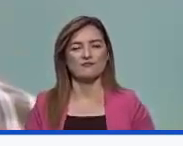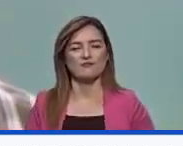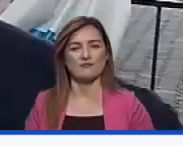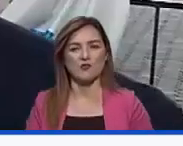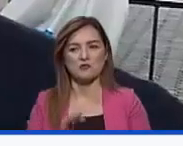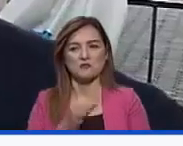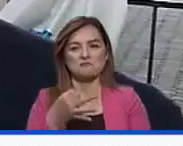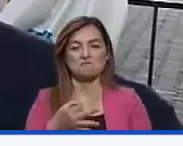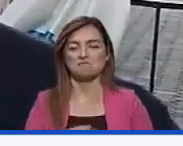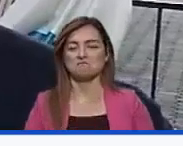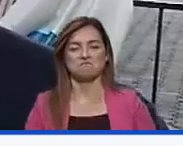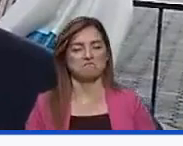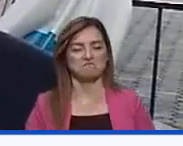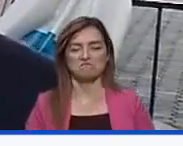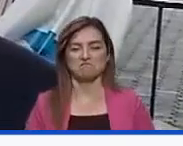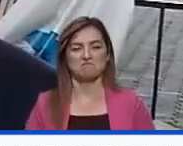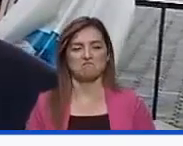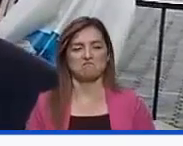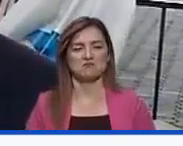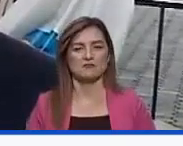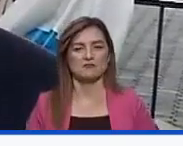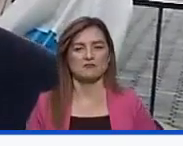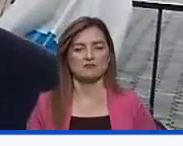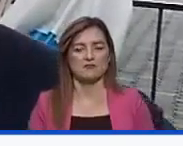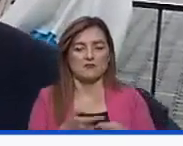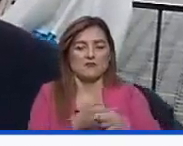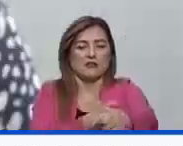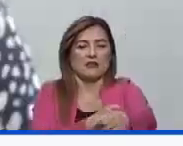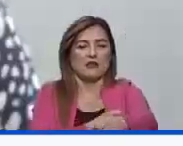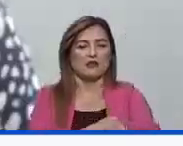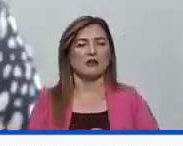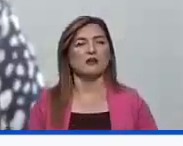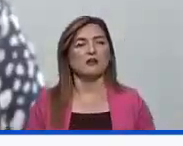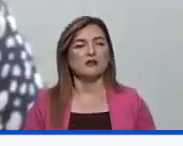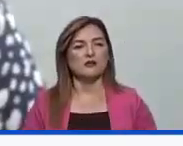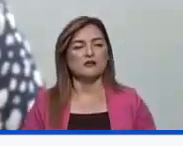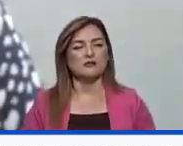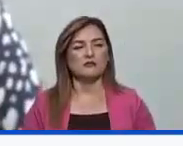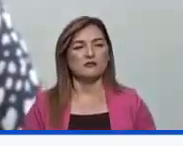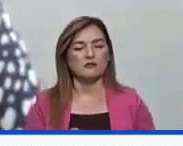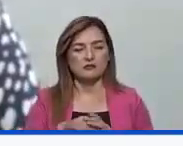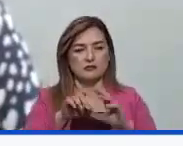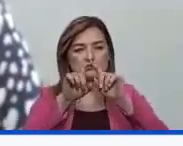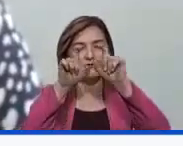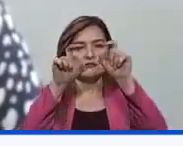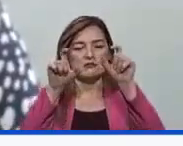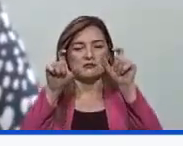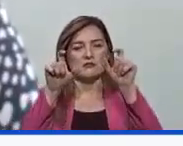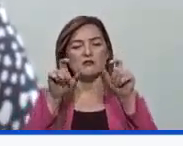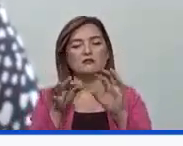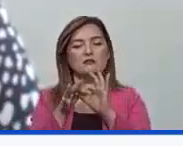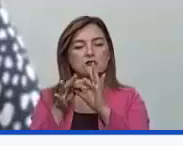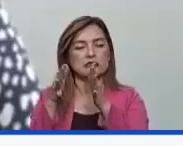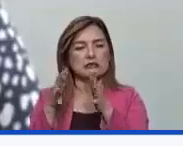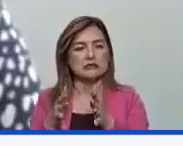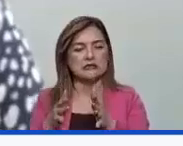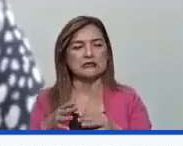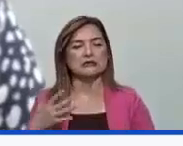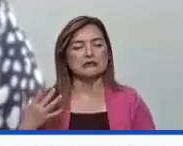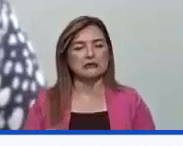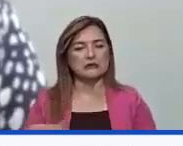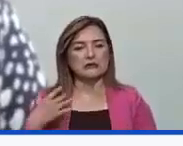nuestras funciones. Tenemos casos, no tenemos casos hospitalizados. Dentro de la empresa, muchos de nuestros compañeros han